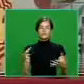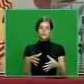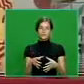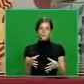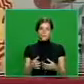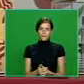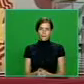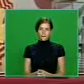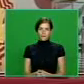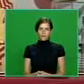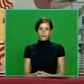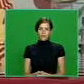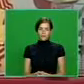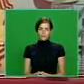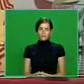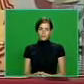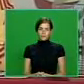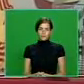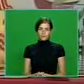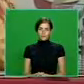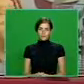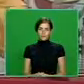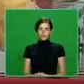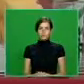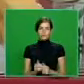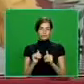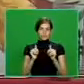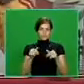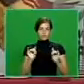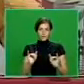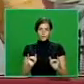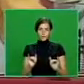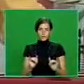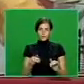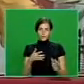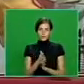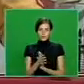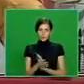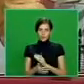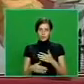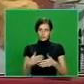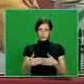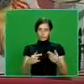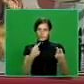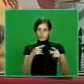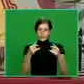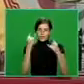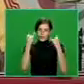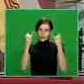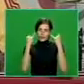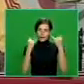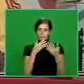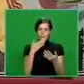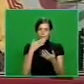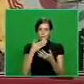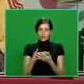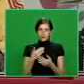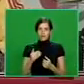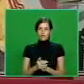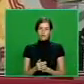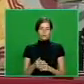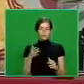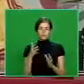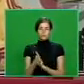tamb que de allí comenzamos nosotros a elar un conjunto de ideas en